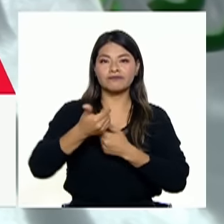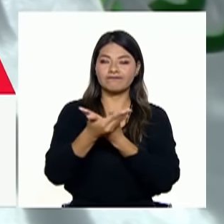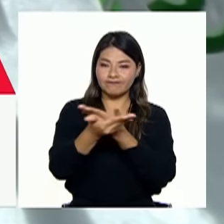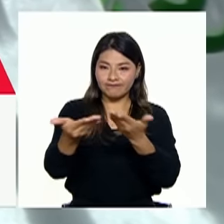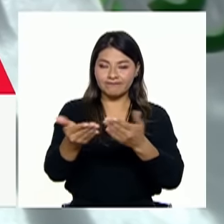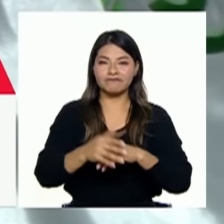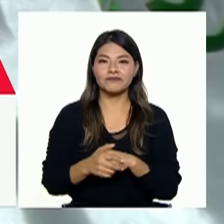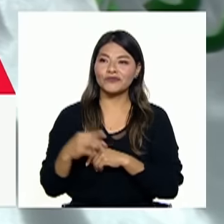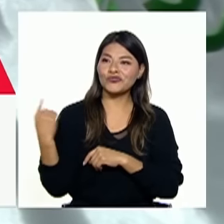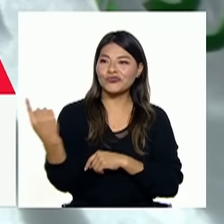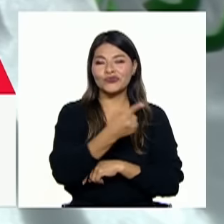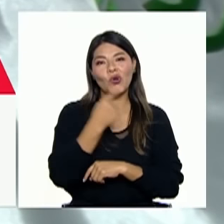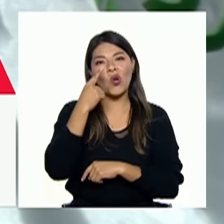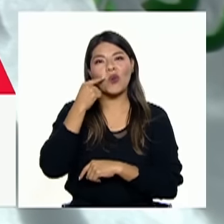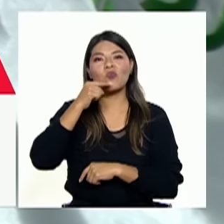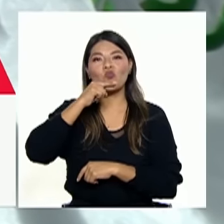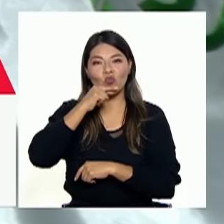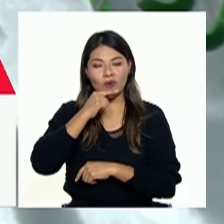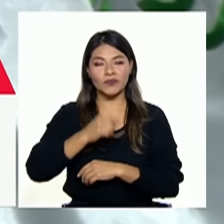señoras y señores.